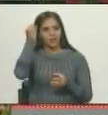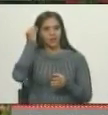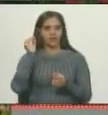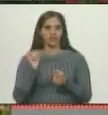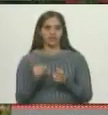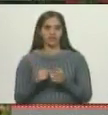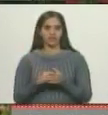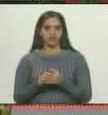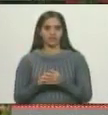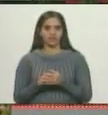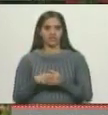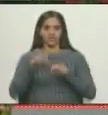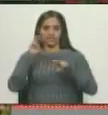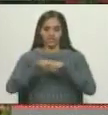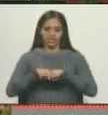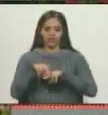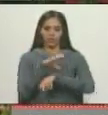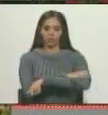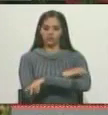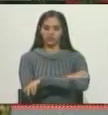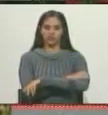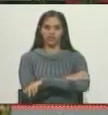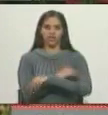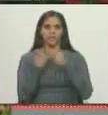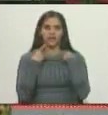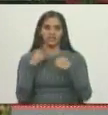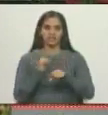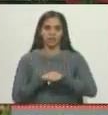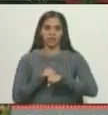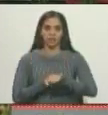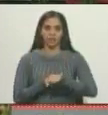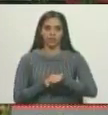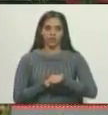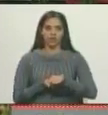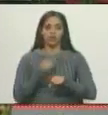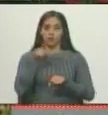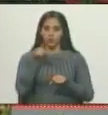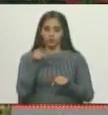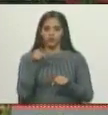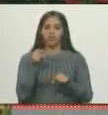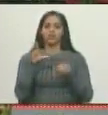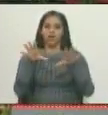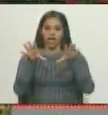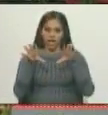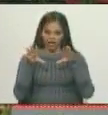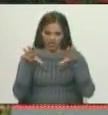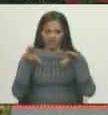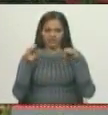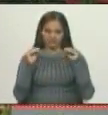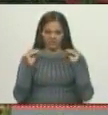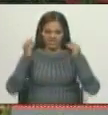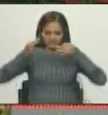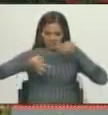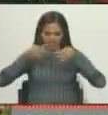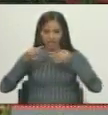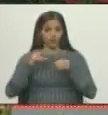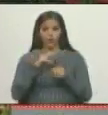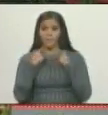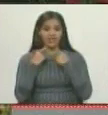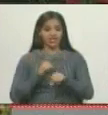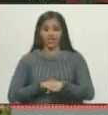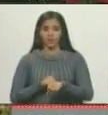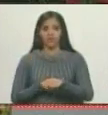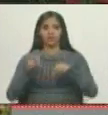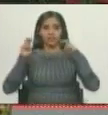que sentarse con esa oposición extremista es perder tiempo. Y usted nos ha hecho entender que no es perder tiempo. Vamos a sentarlo,